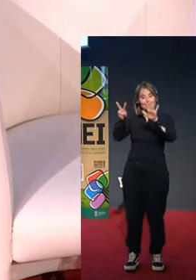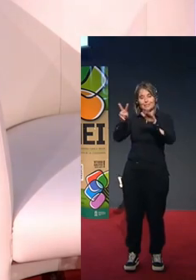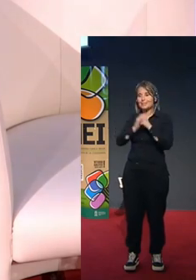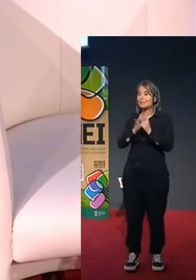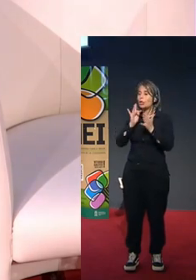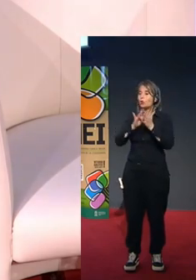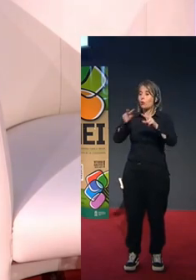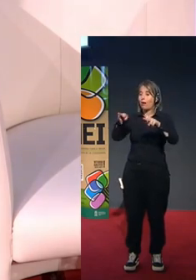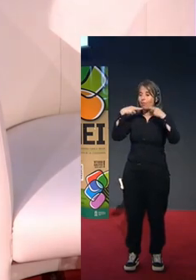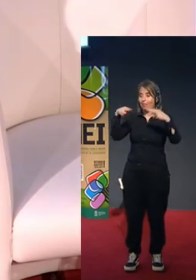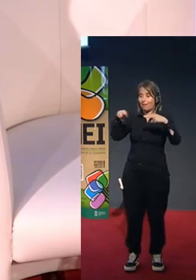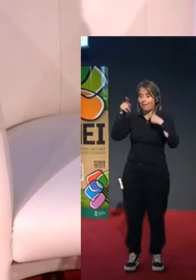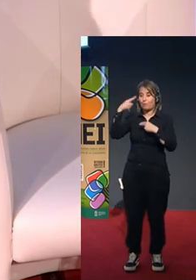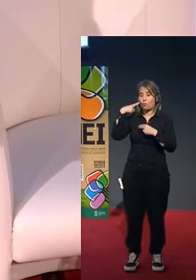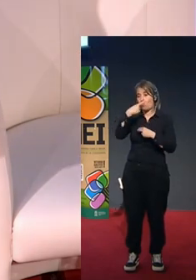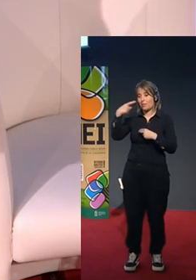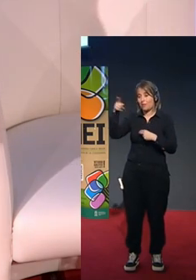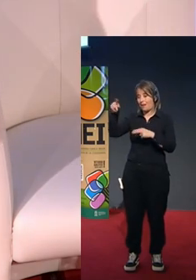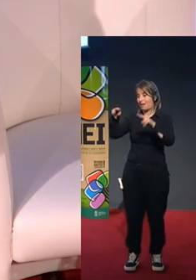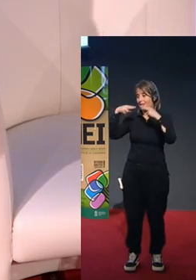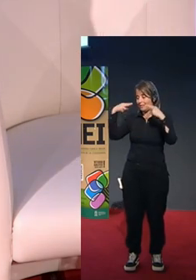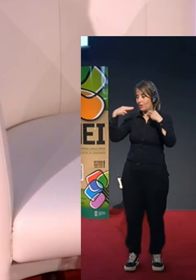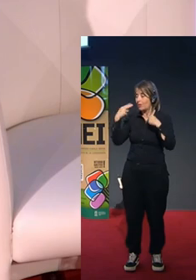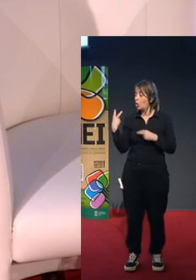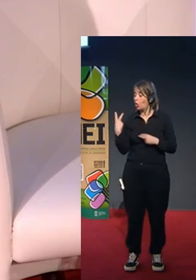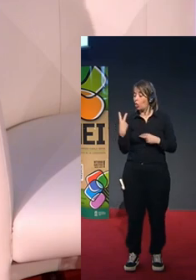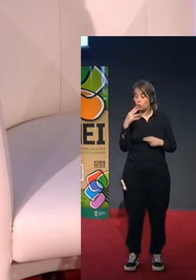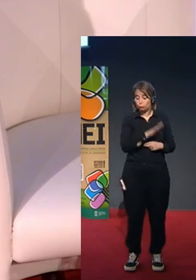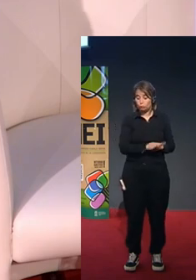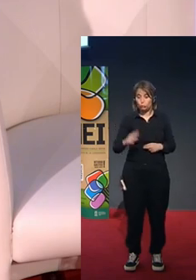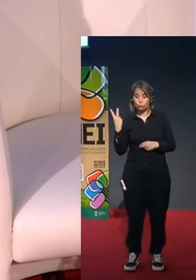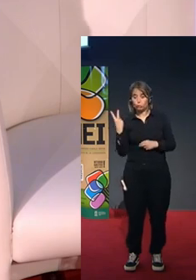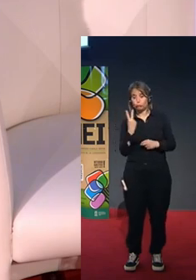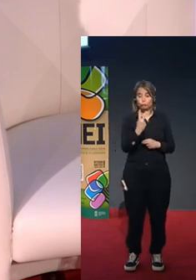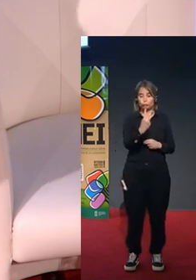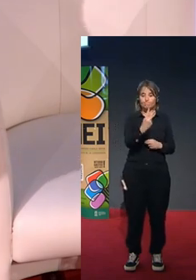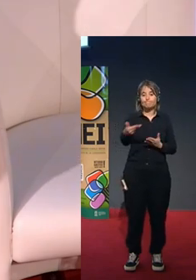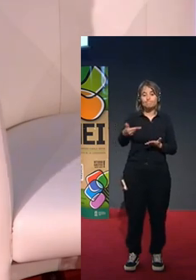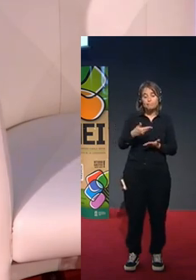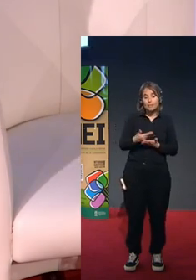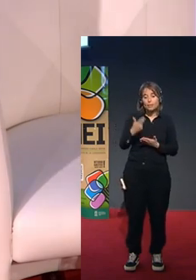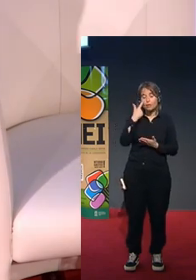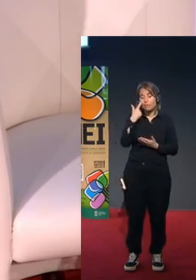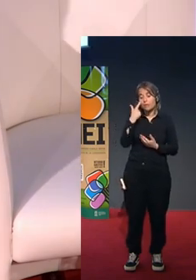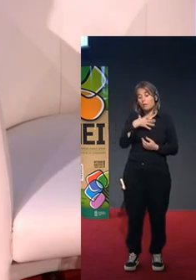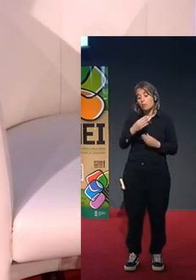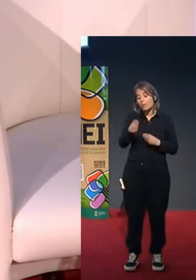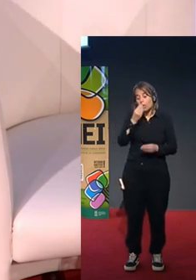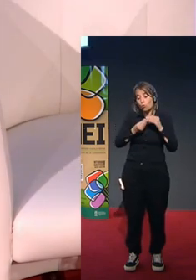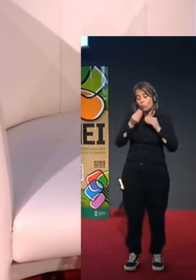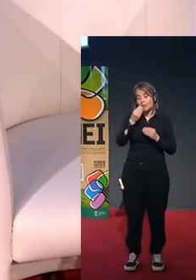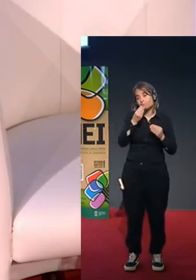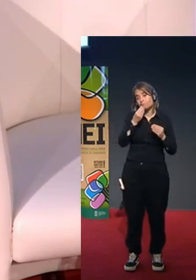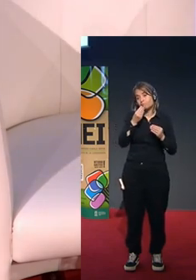que estaba cenando en Guatemala en un restaurante entraron dos chavales pequeñitos y le pidieron a ver si se podían comer